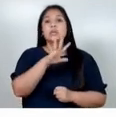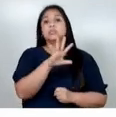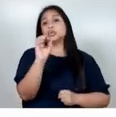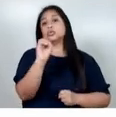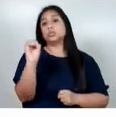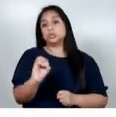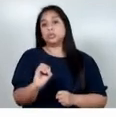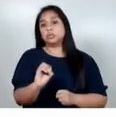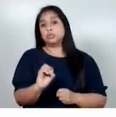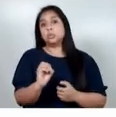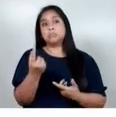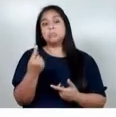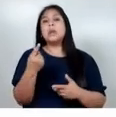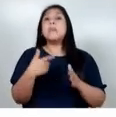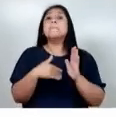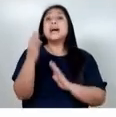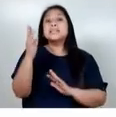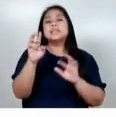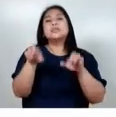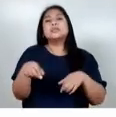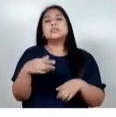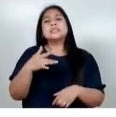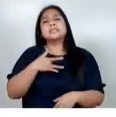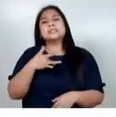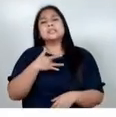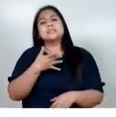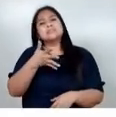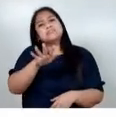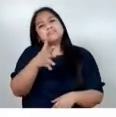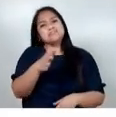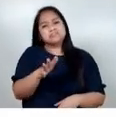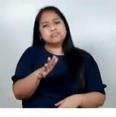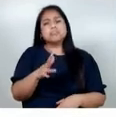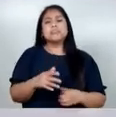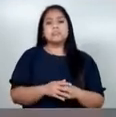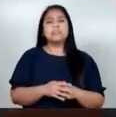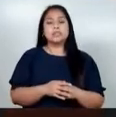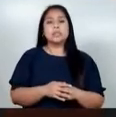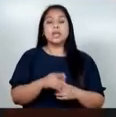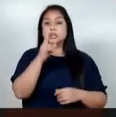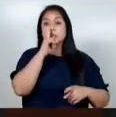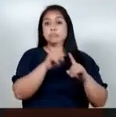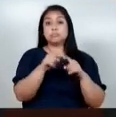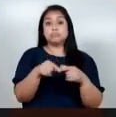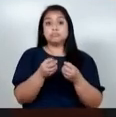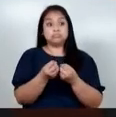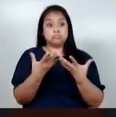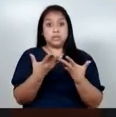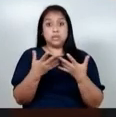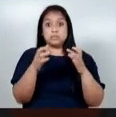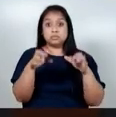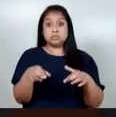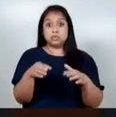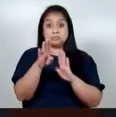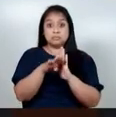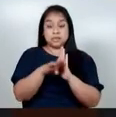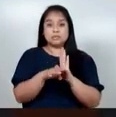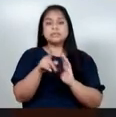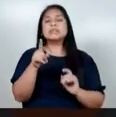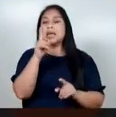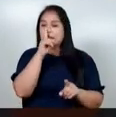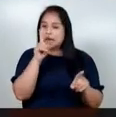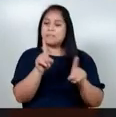un 5% con prevalencia de casos moderados sobre los severos. A estas cifras alentadoras se suma